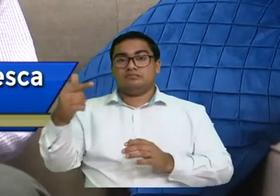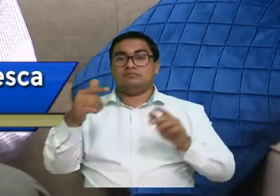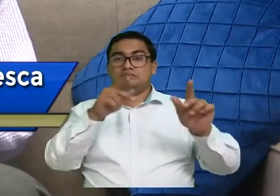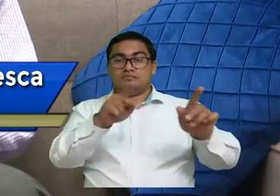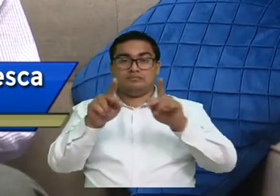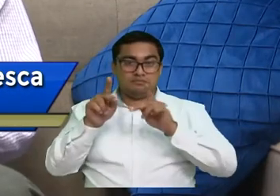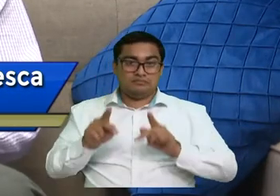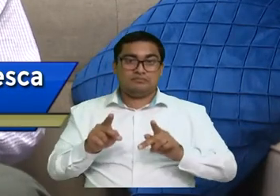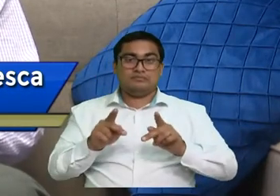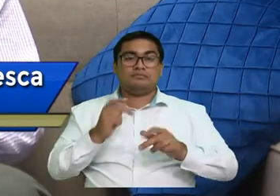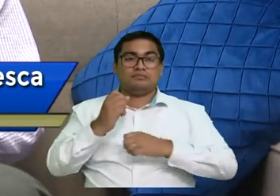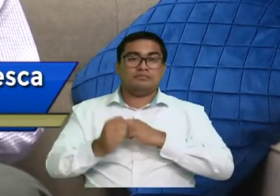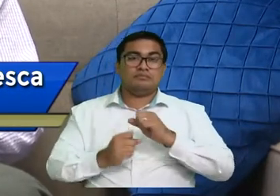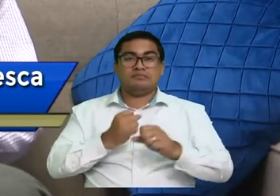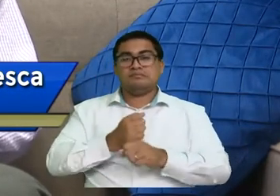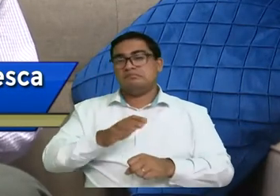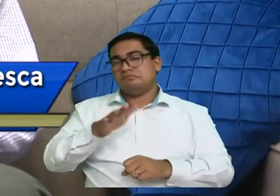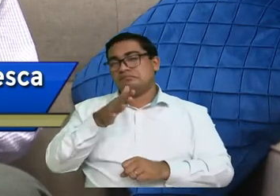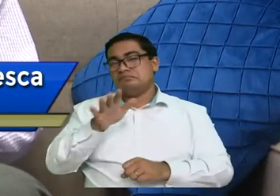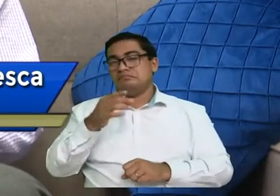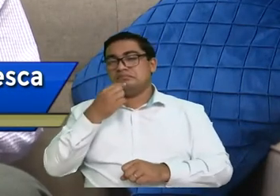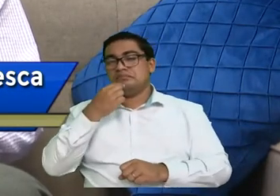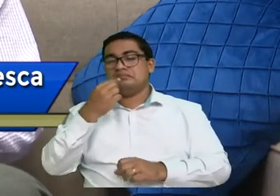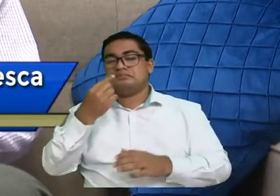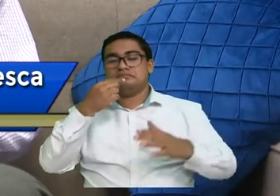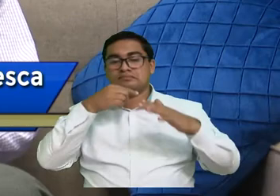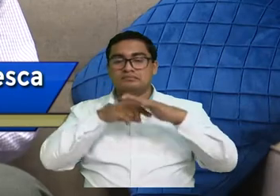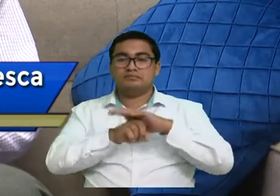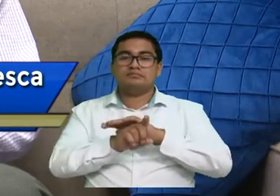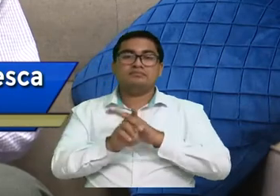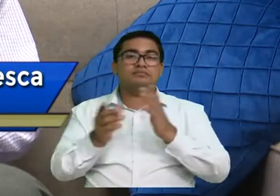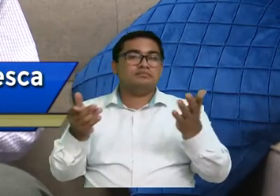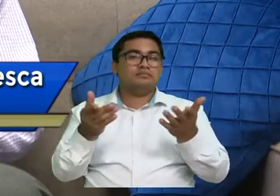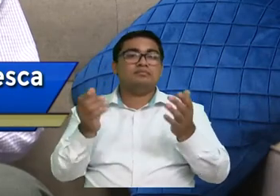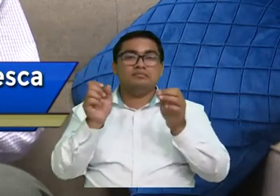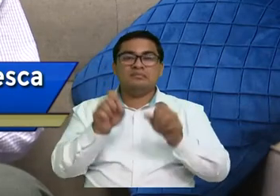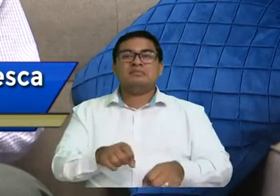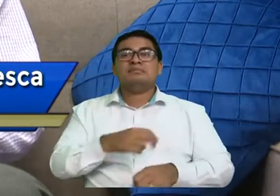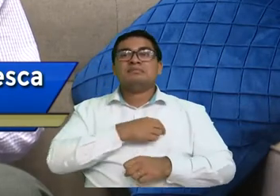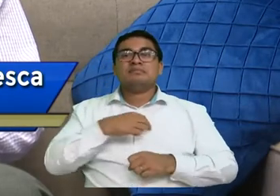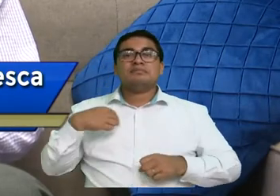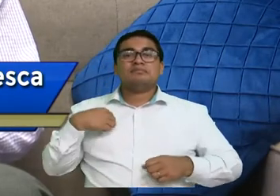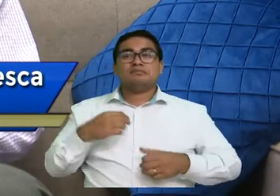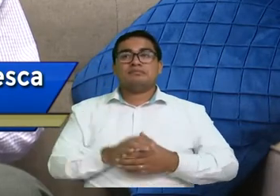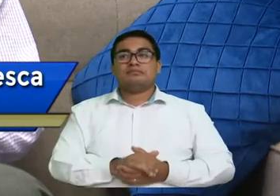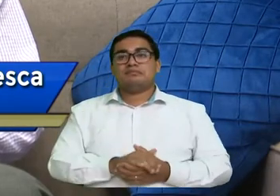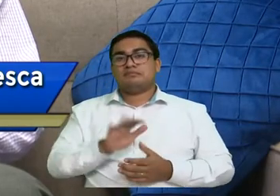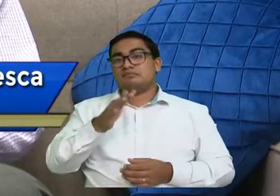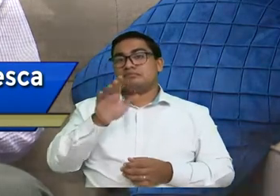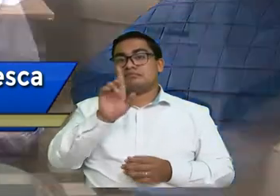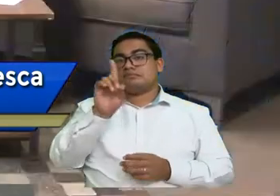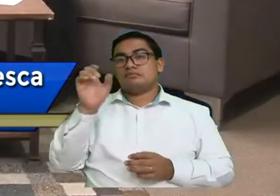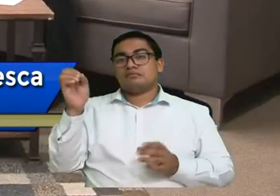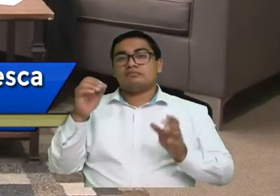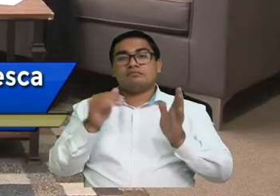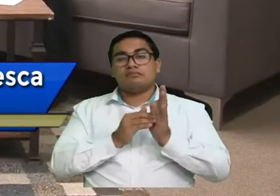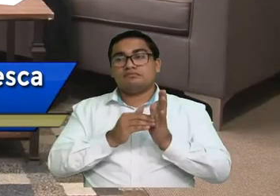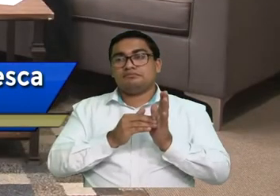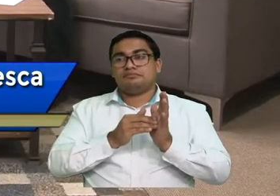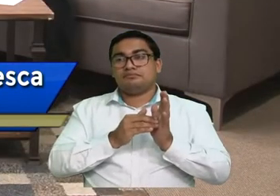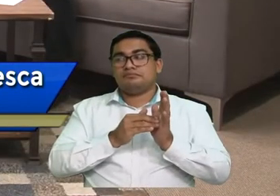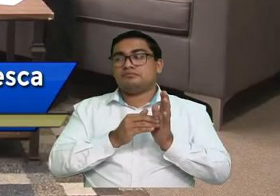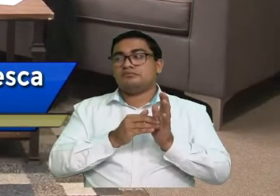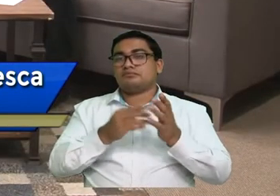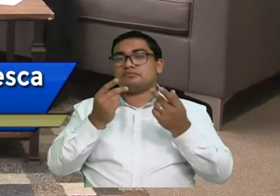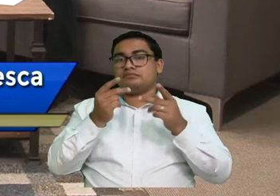protagonistas en lo que resta del año. Más o menos, ¿cuánta es la meta que tienen proyectada alcanzar? Alrededor de 10.000,